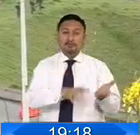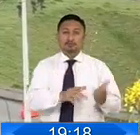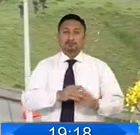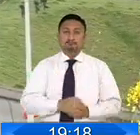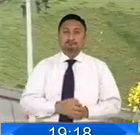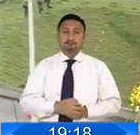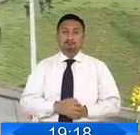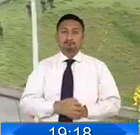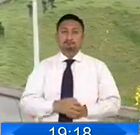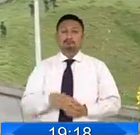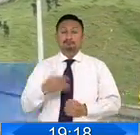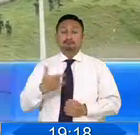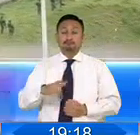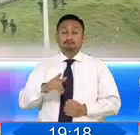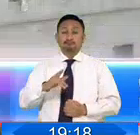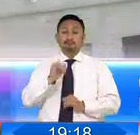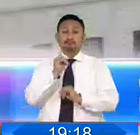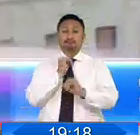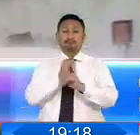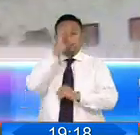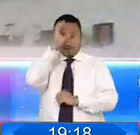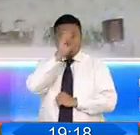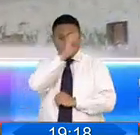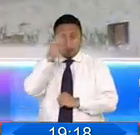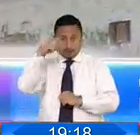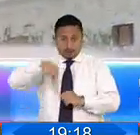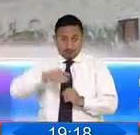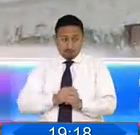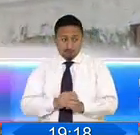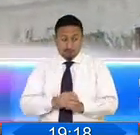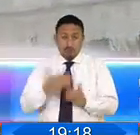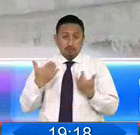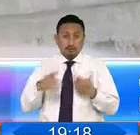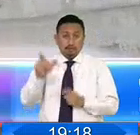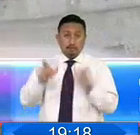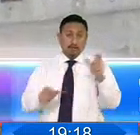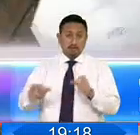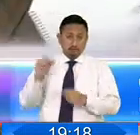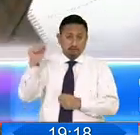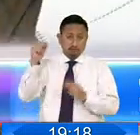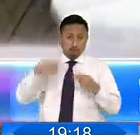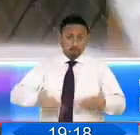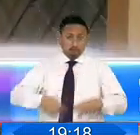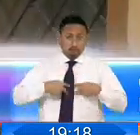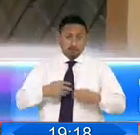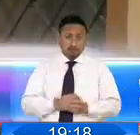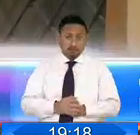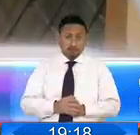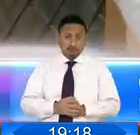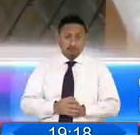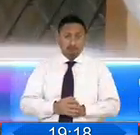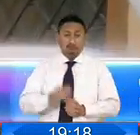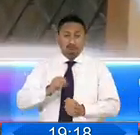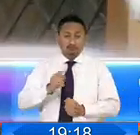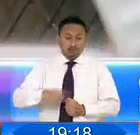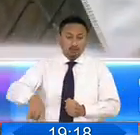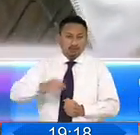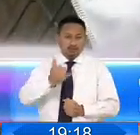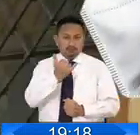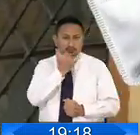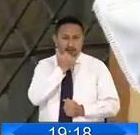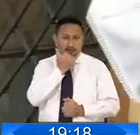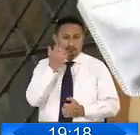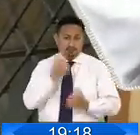del comunicado de la Iglesia Cuencana, Monseñor Piedra expresó que toda persona tiene derecho a la vida. A pesar de que han cometido a veces